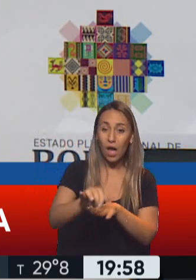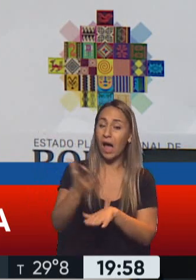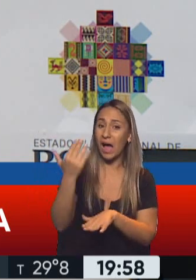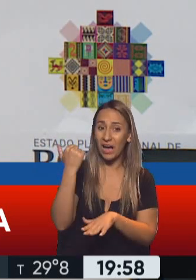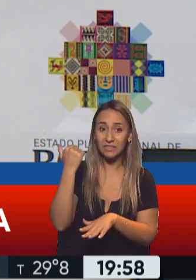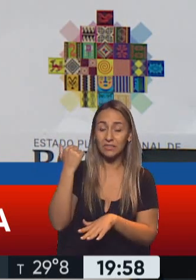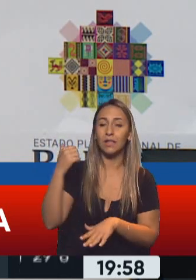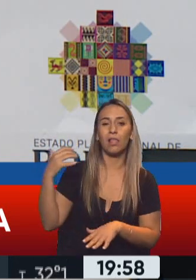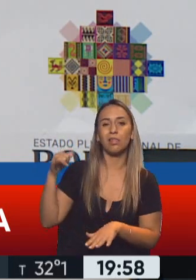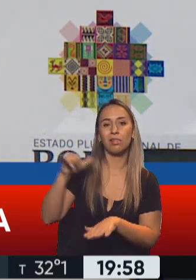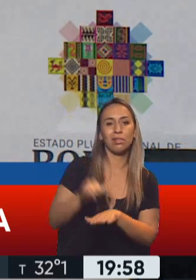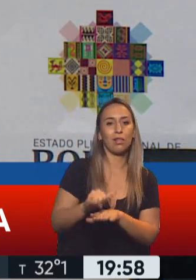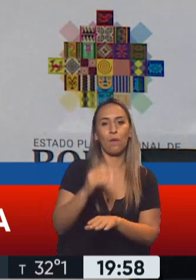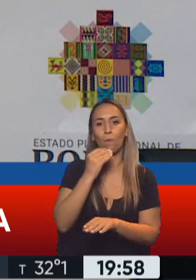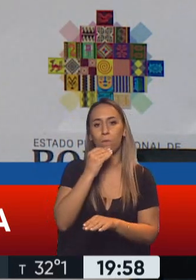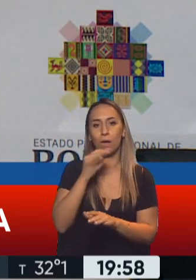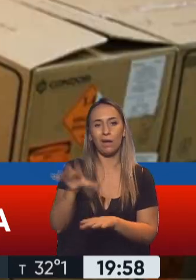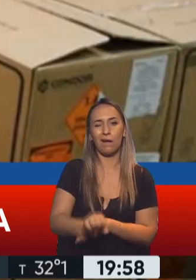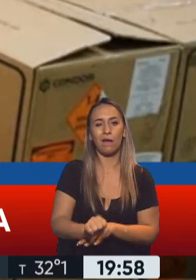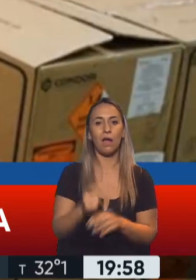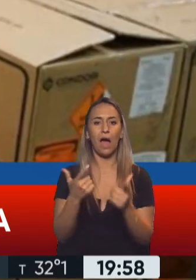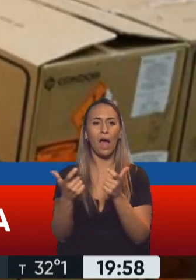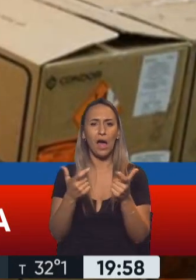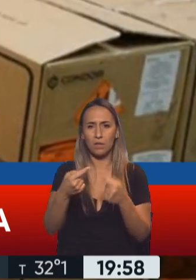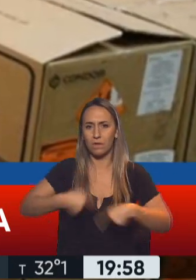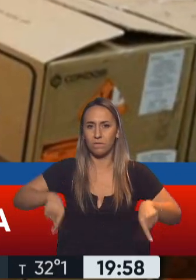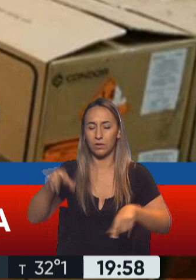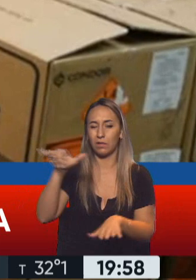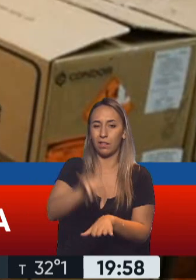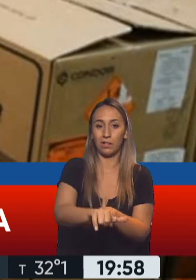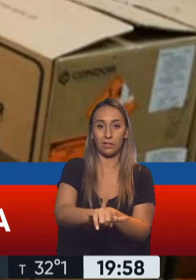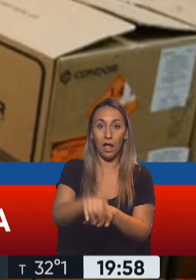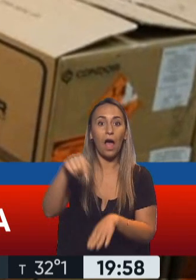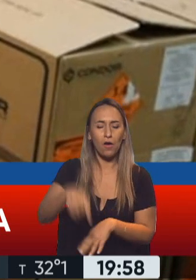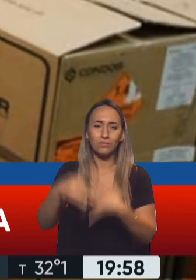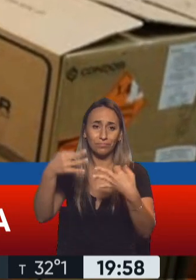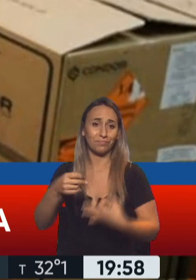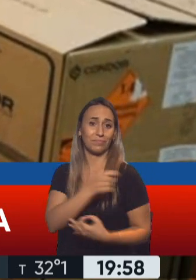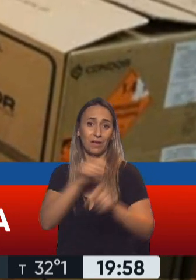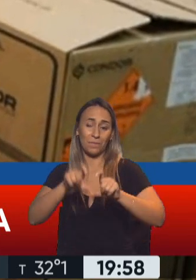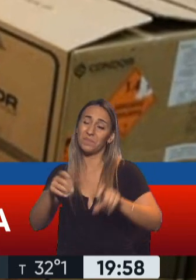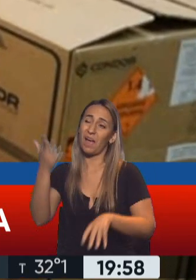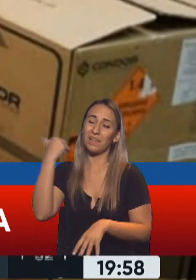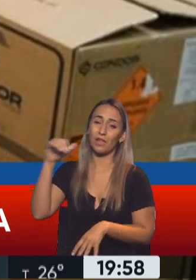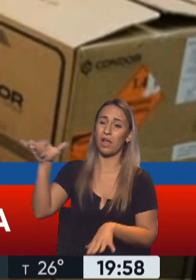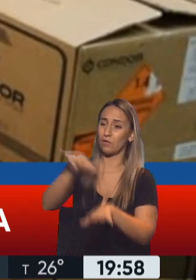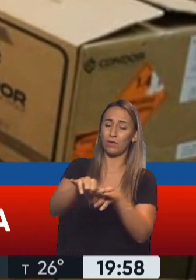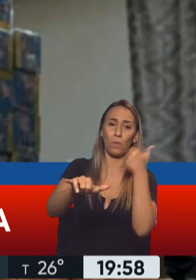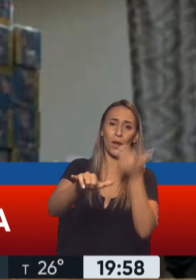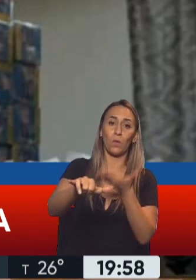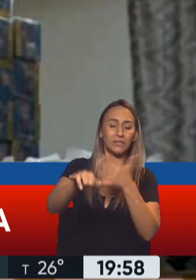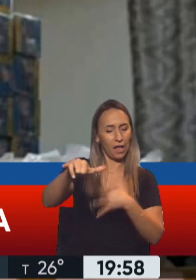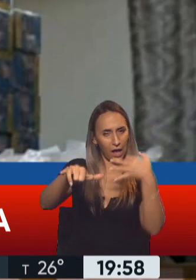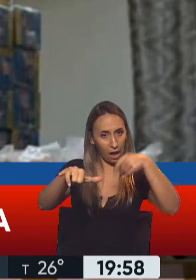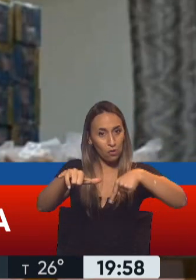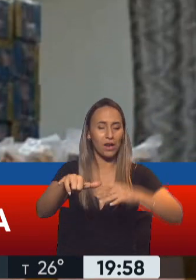con un contrabando de municiones. Aquel fue el Hércules de la vergüenza, este es el Hércules del honor. A mí me tocó